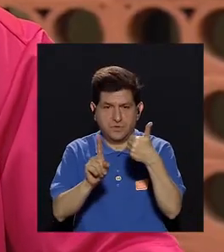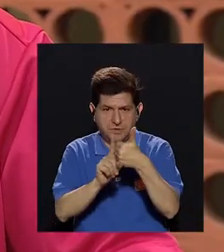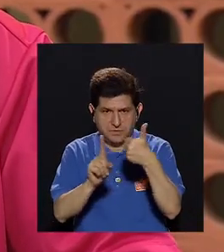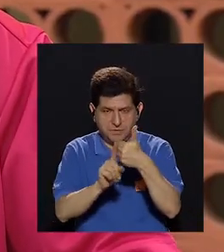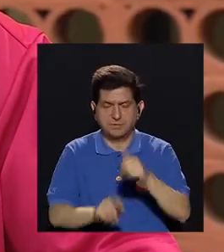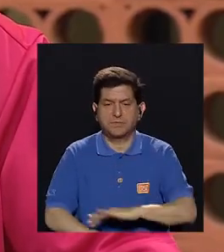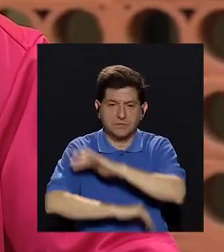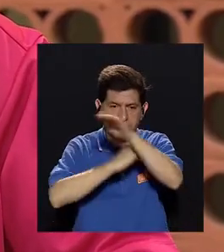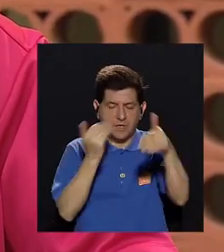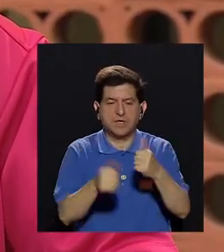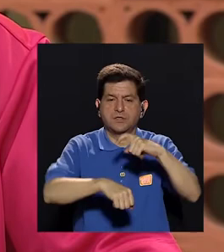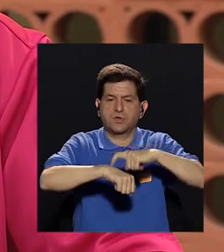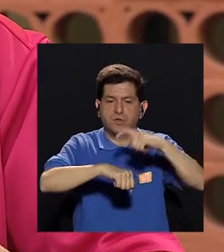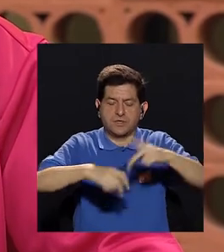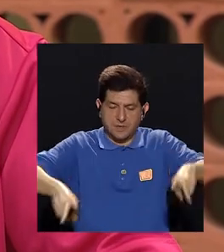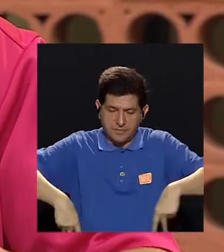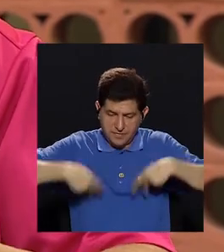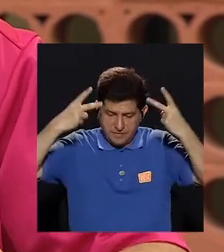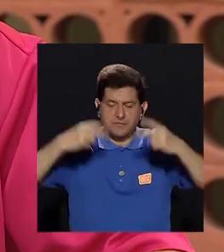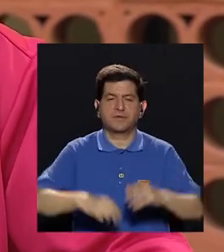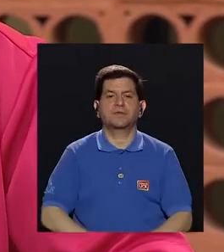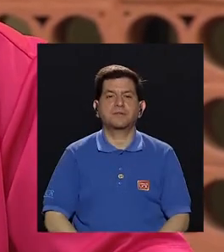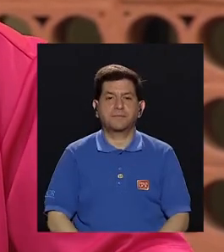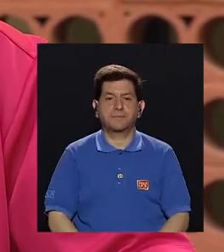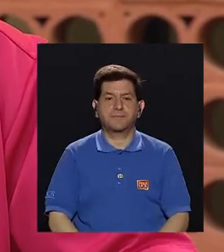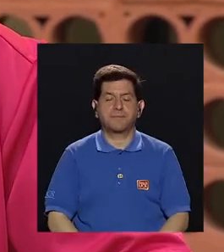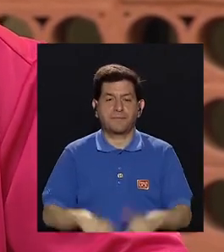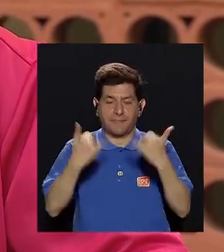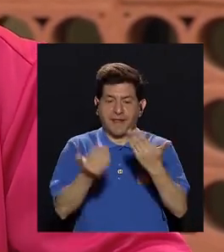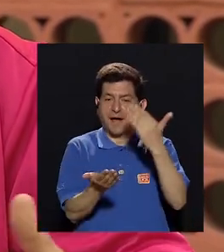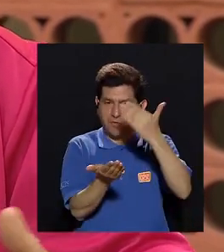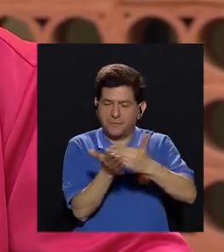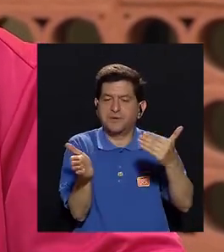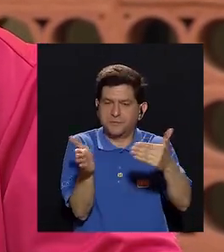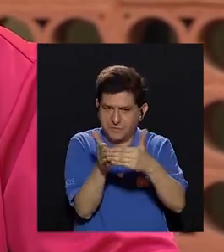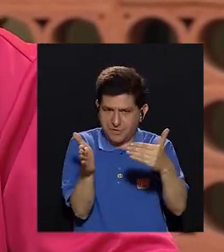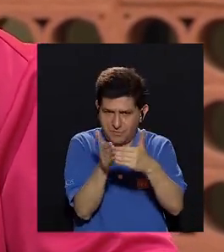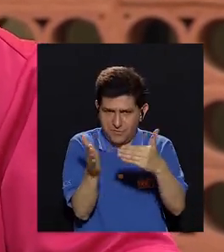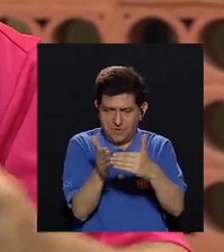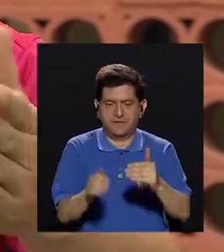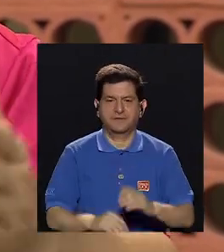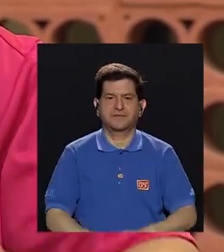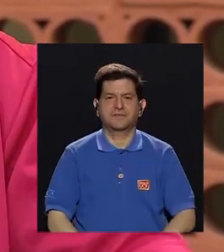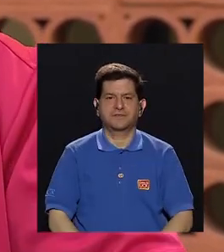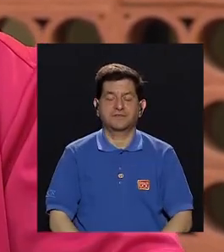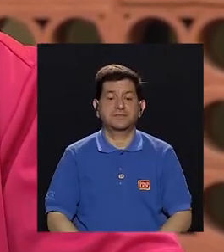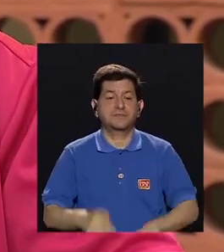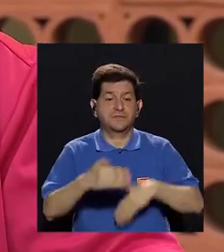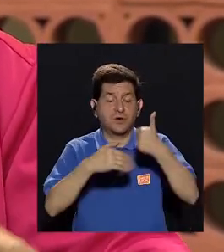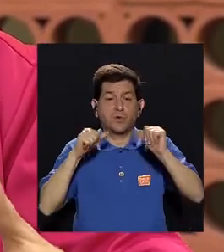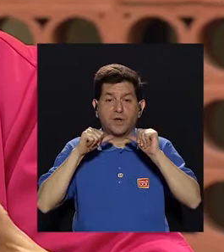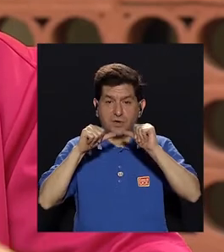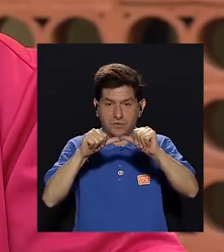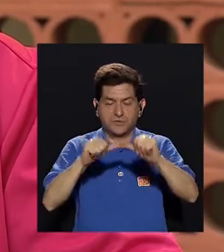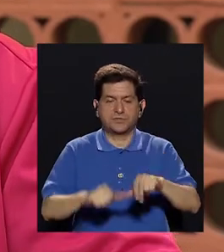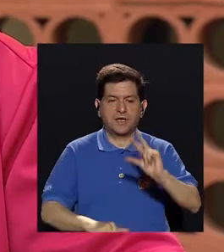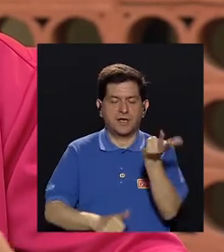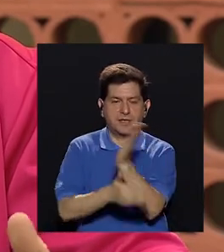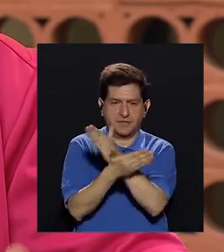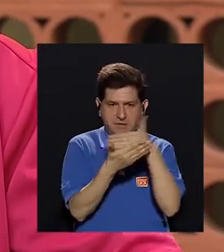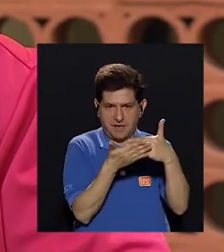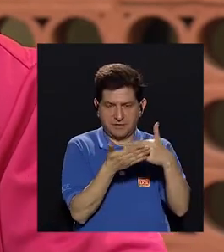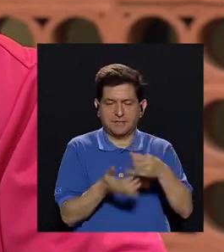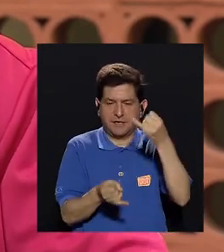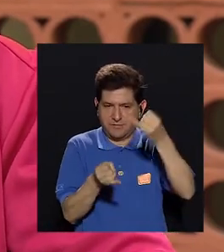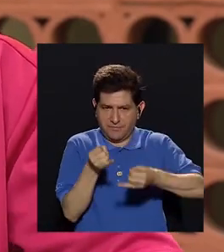pausa nuevamente, Fabiola, para luego volver a nuestro tercer bloque y final, para que en sus hogares se queden con nosotros y